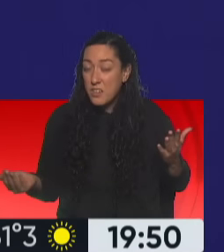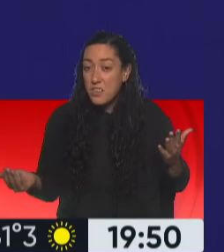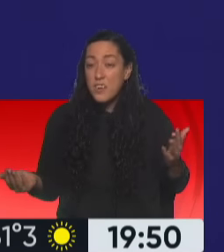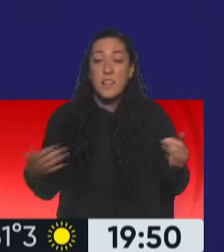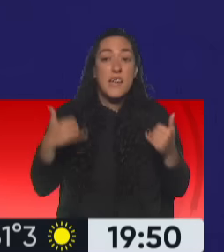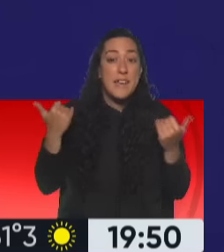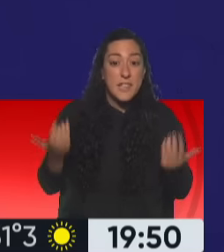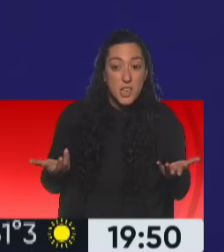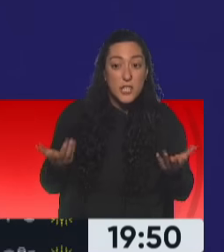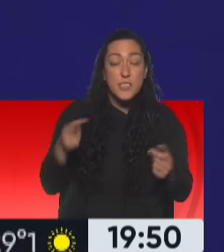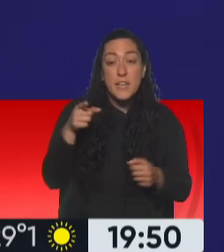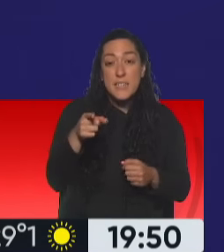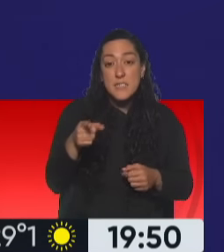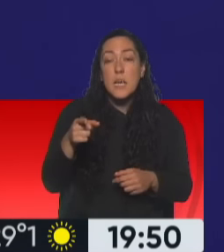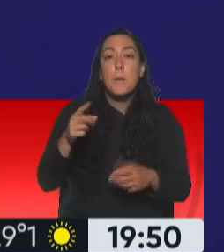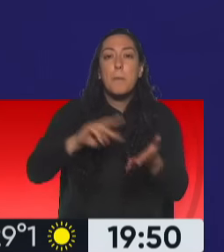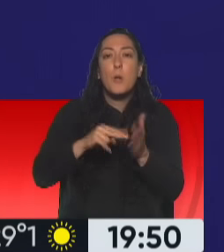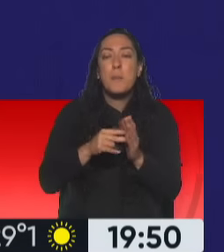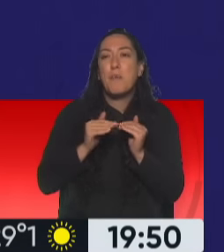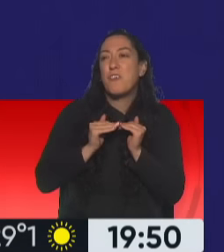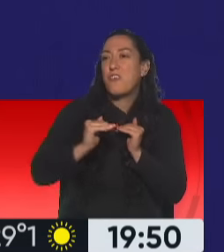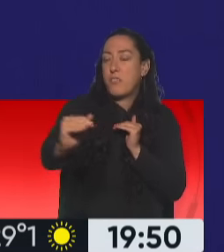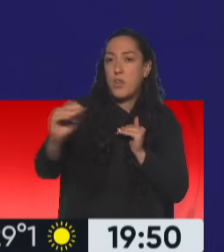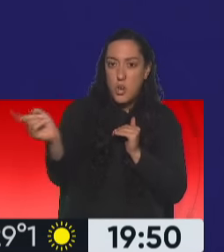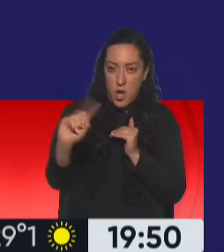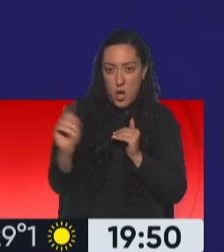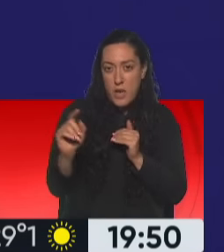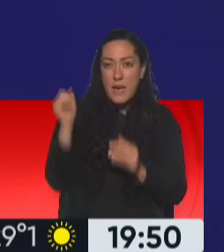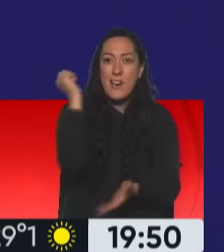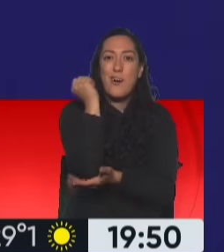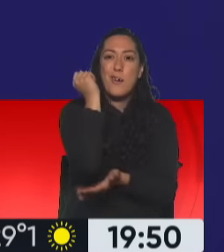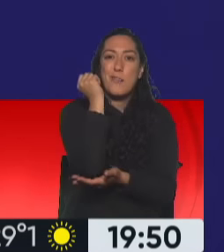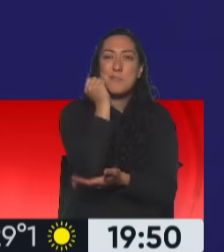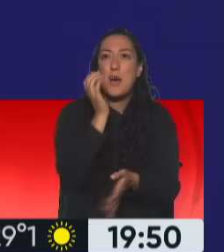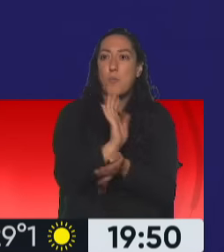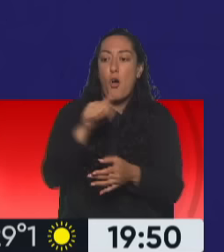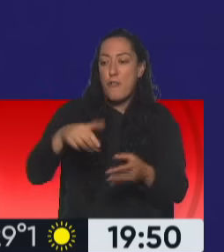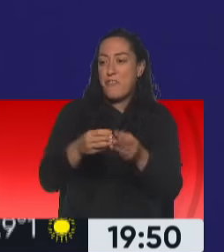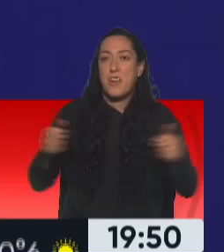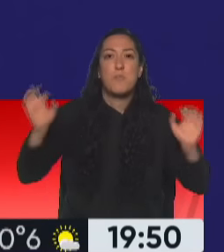Ahora, además no es un problema estático. La economía no se termina hoy.